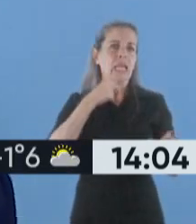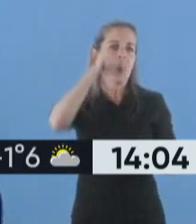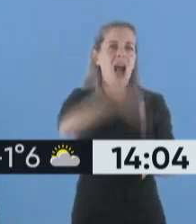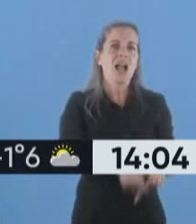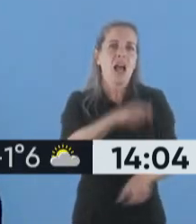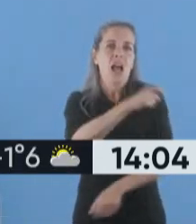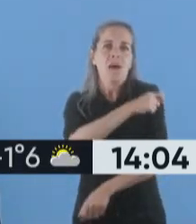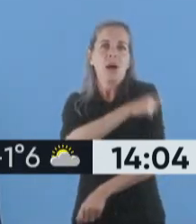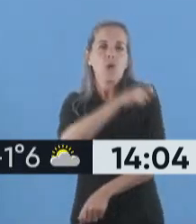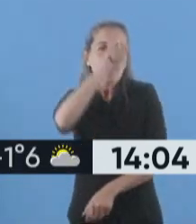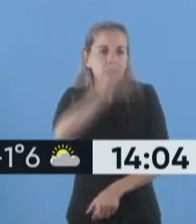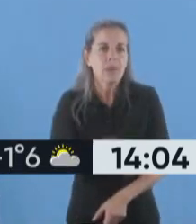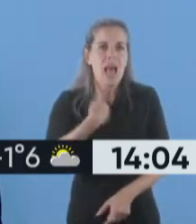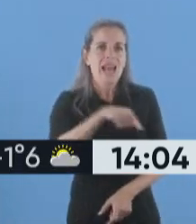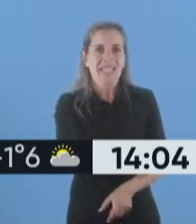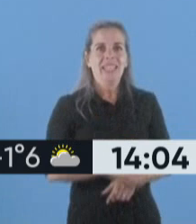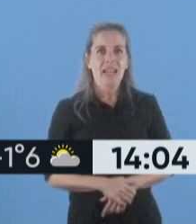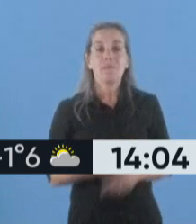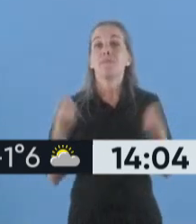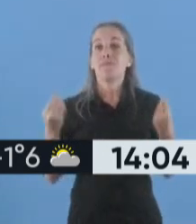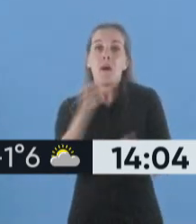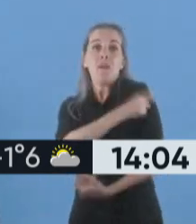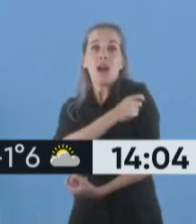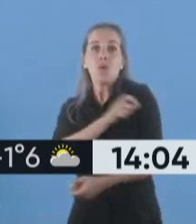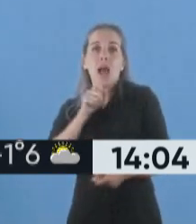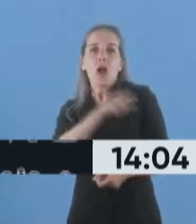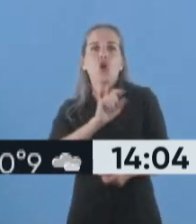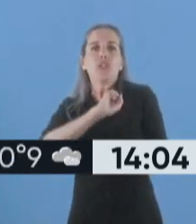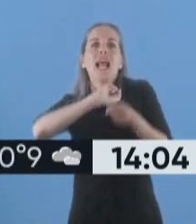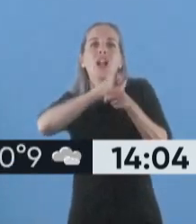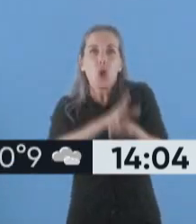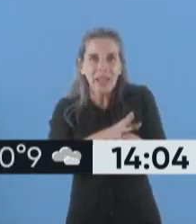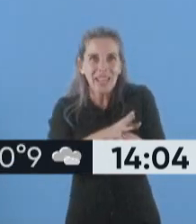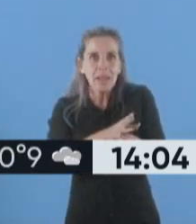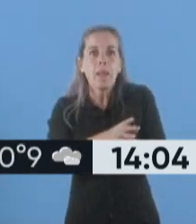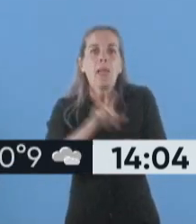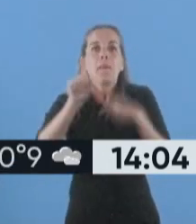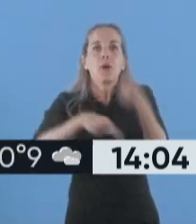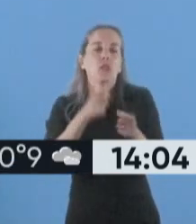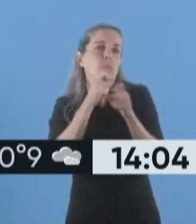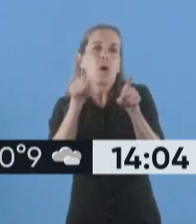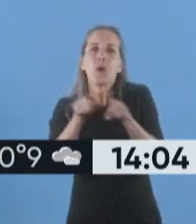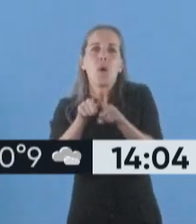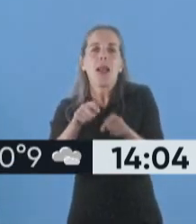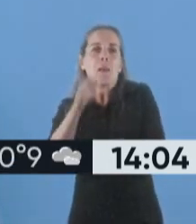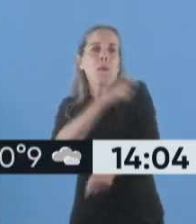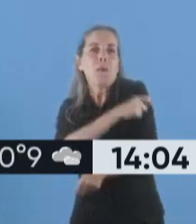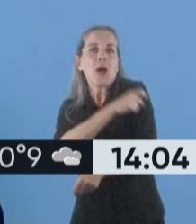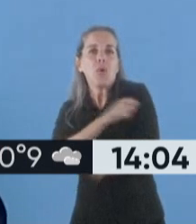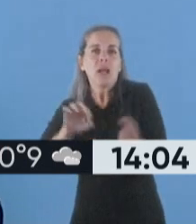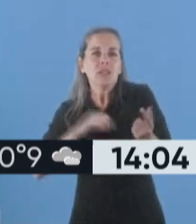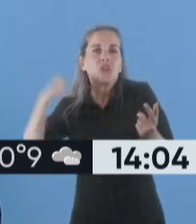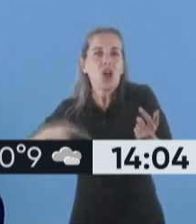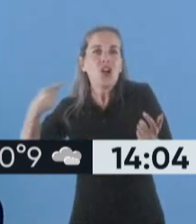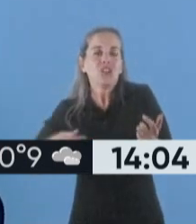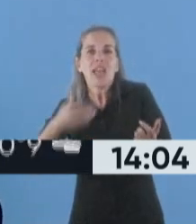tenerlas en Argentina. ¿Y por qué esa vacuna contra el COVID va a ser la vacuna contra como es la vacuna contra la gripe? Que todos los años nos tenemos que dar